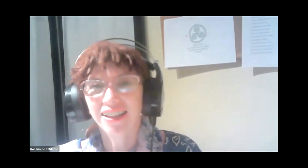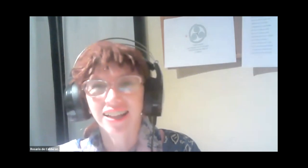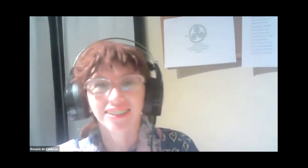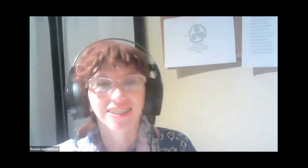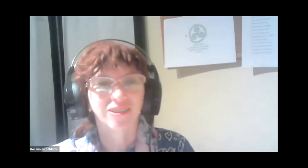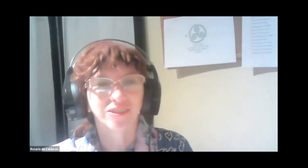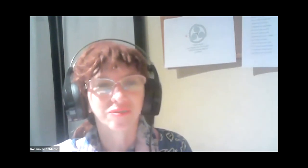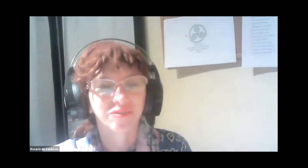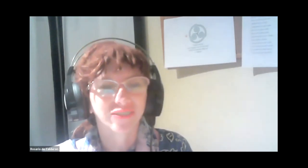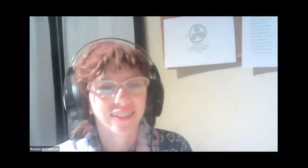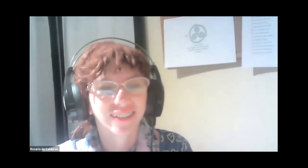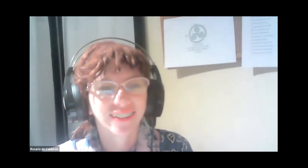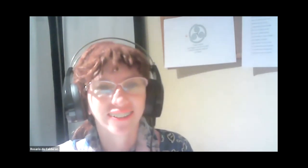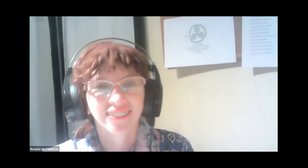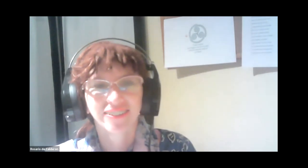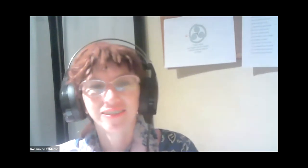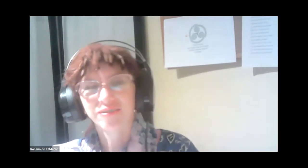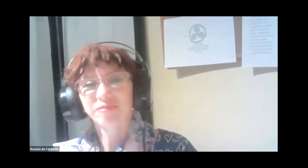adelante chicos